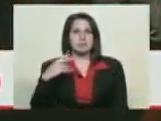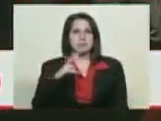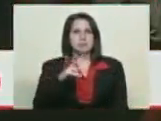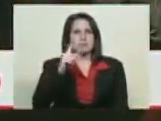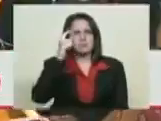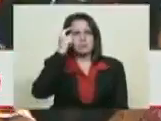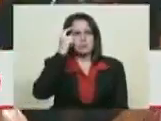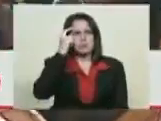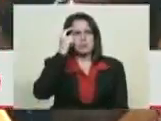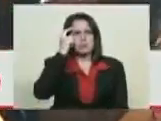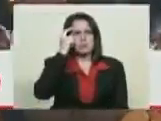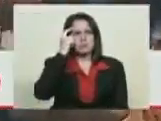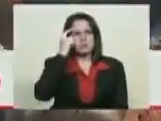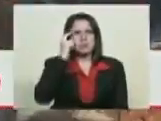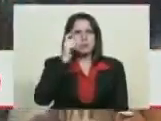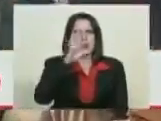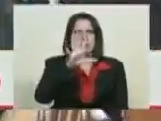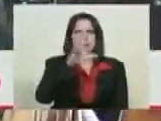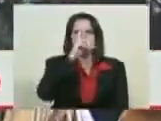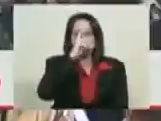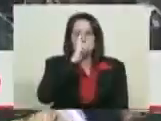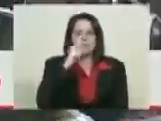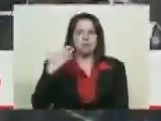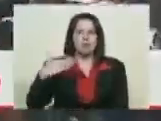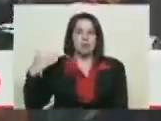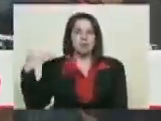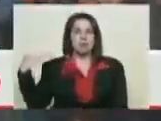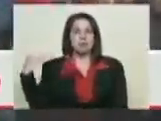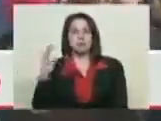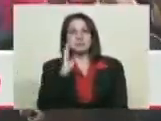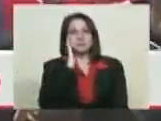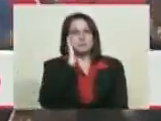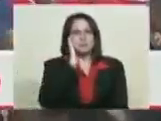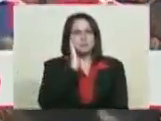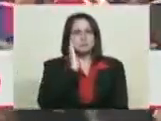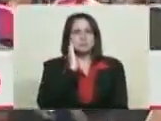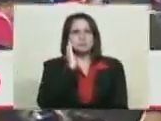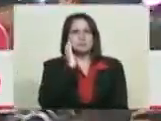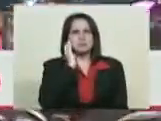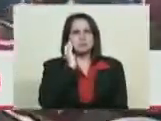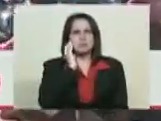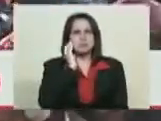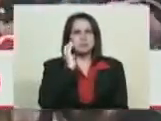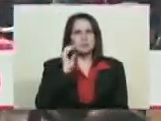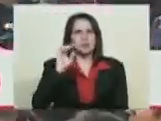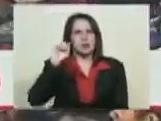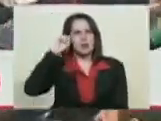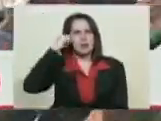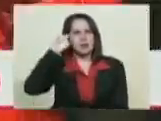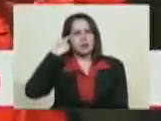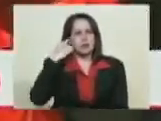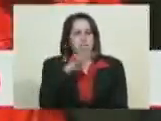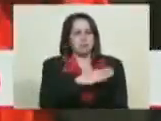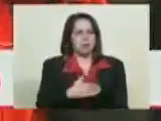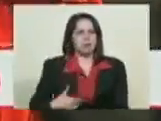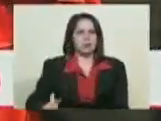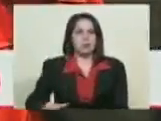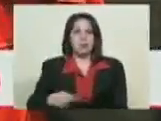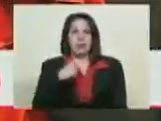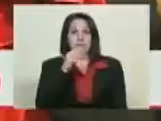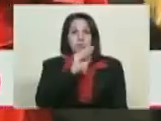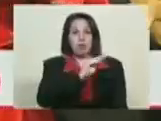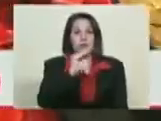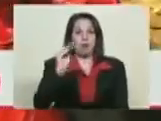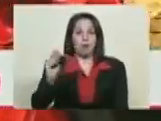2 días de hace 5 años atrás. Recuerdo claro que el presidente salió y nos llamó a los